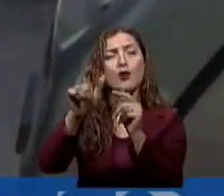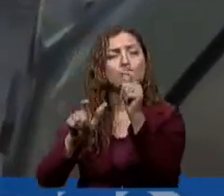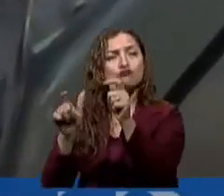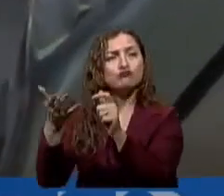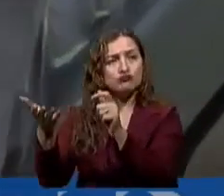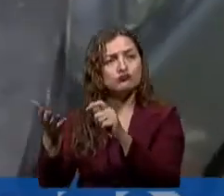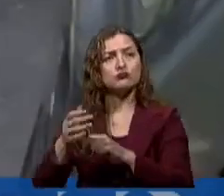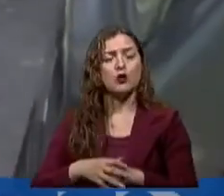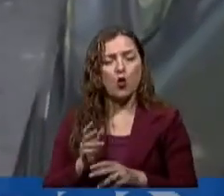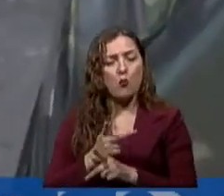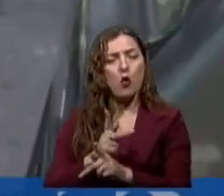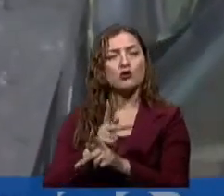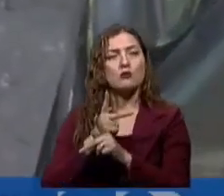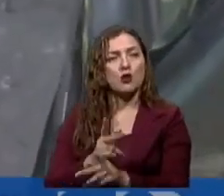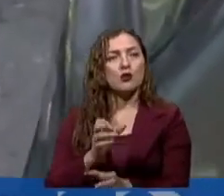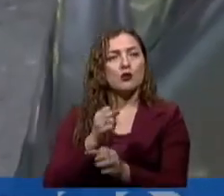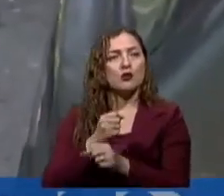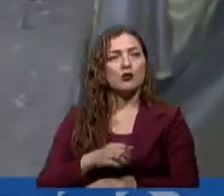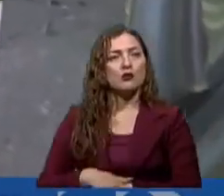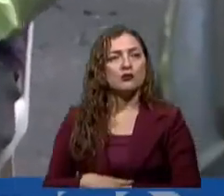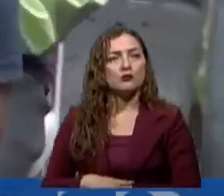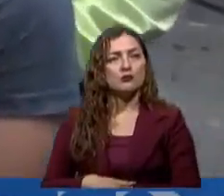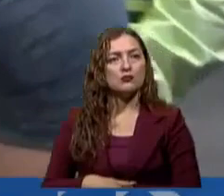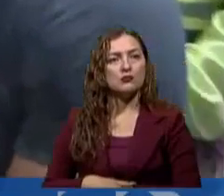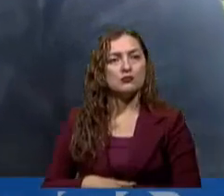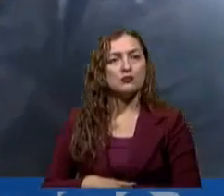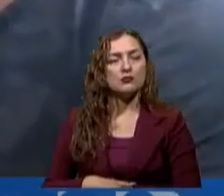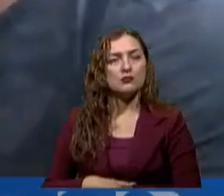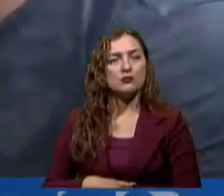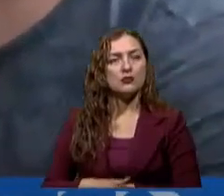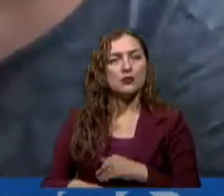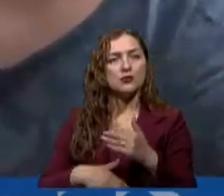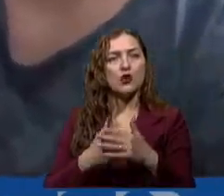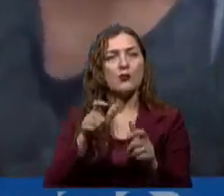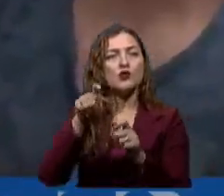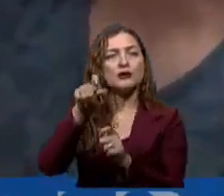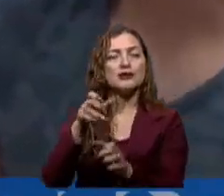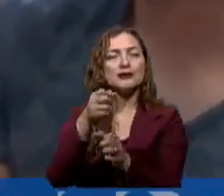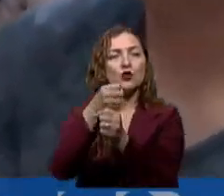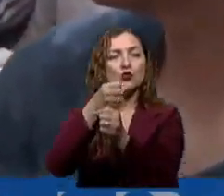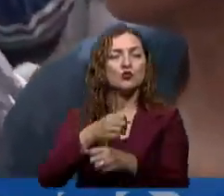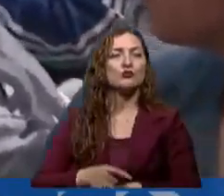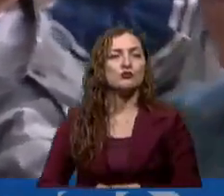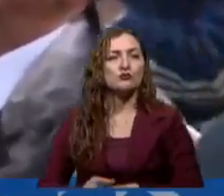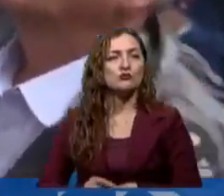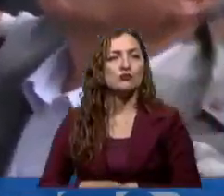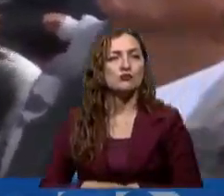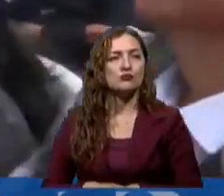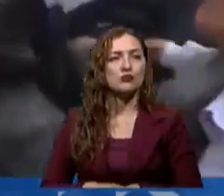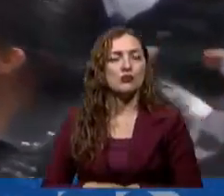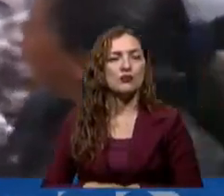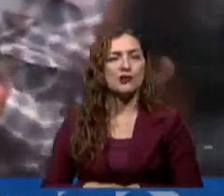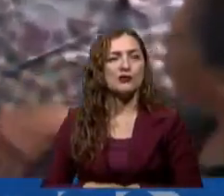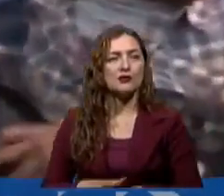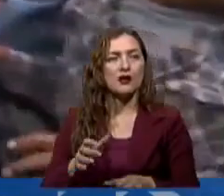ciudadanía y darla con firmeza, la certeza de que la gente necesita la seguridad. Es por ello que nosotros hemos